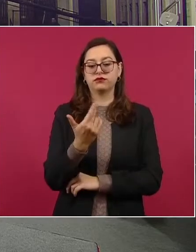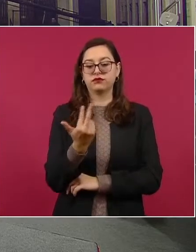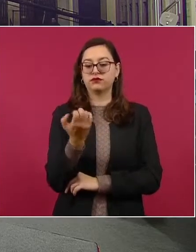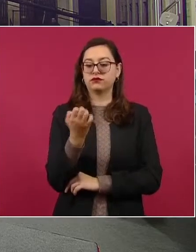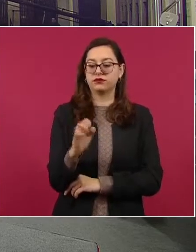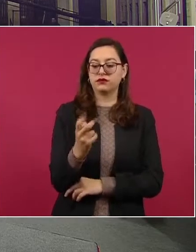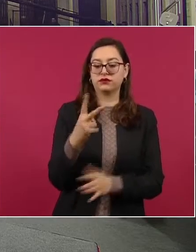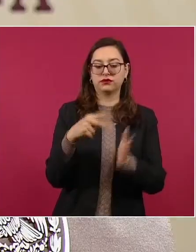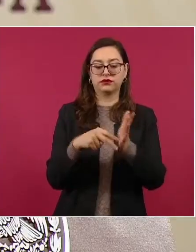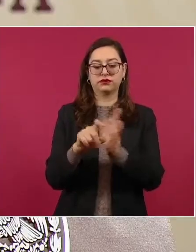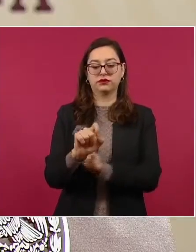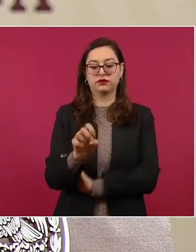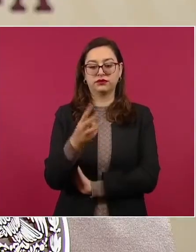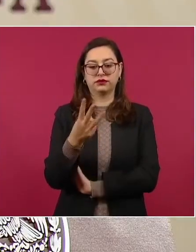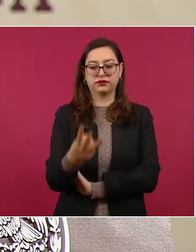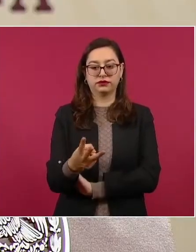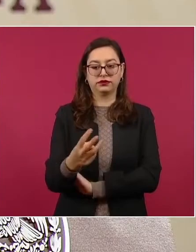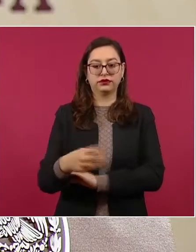2023.